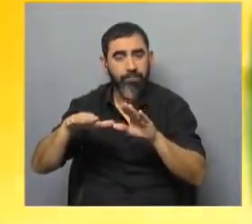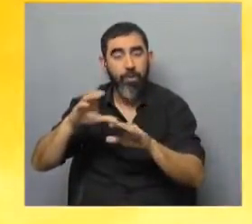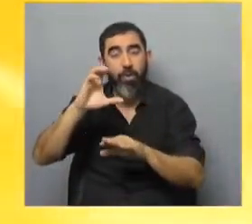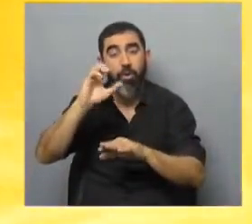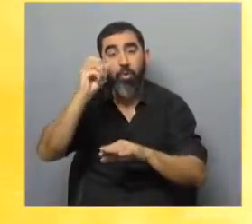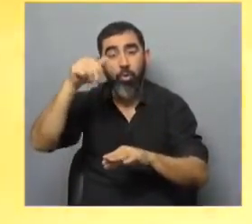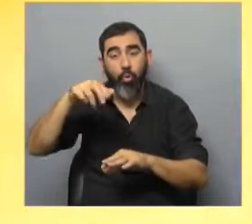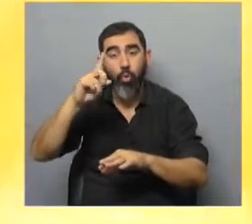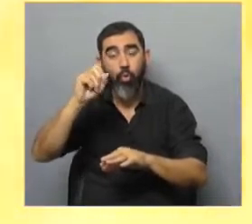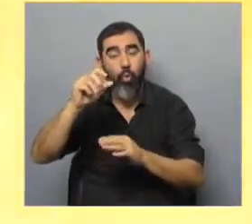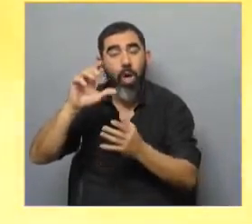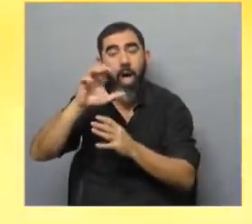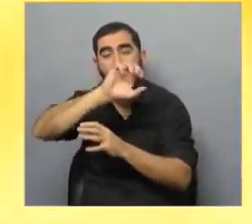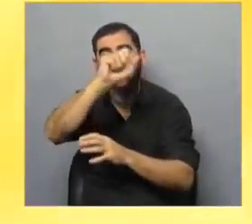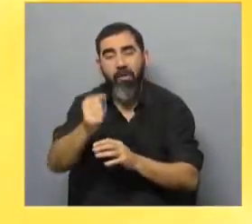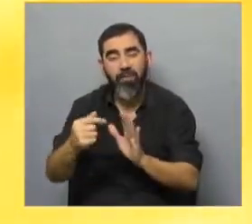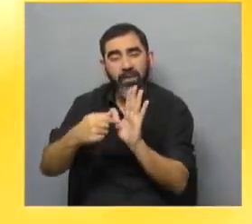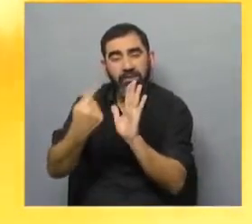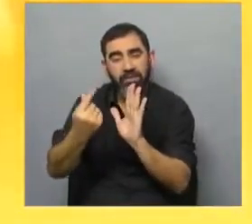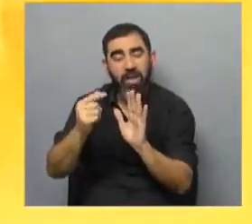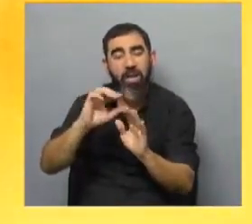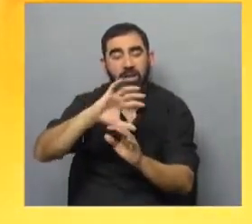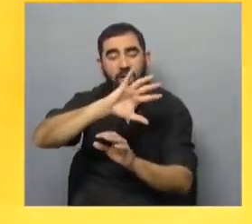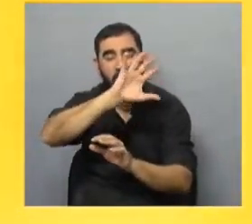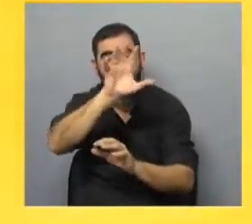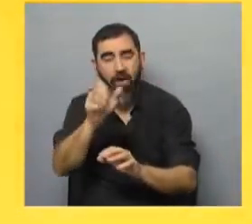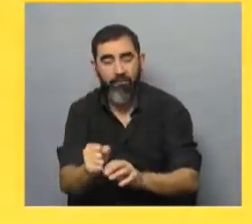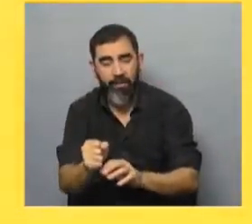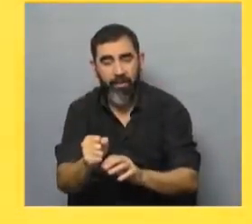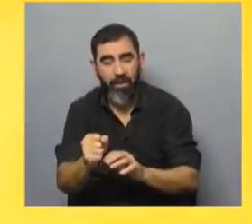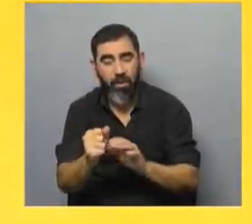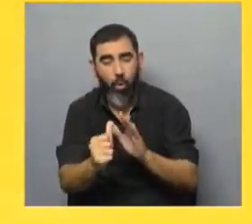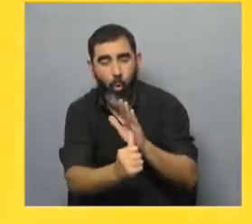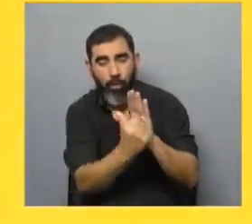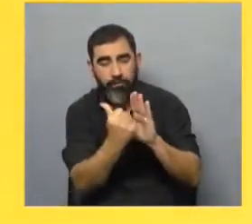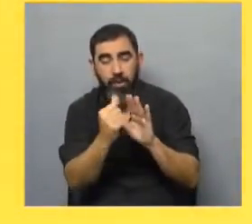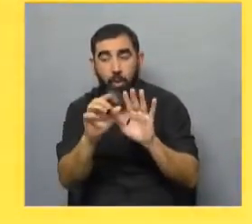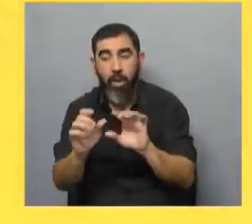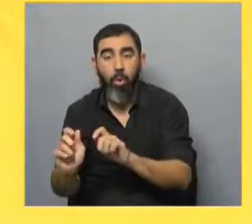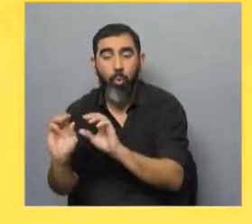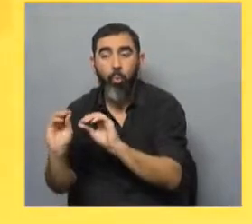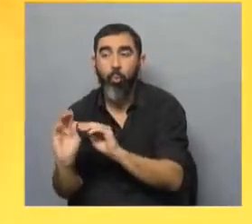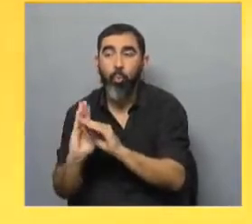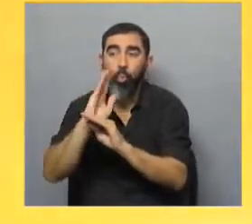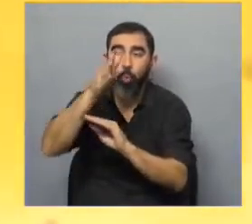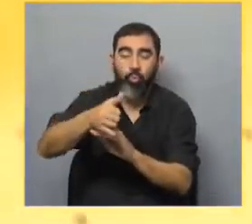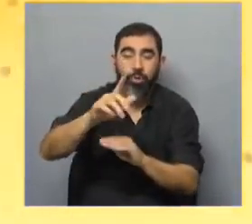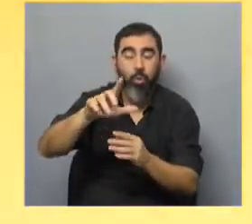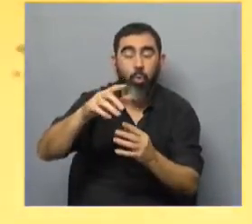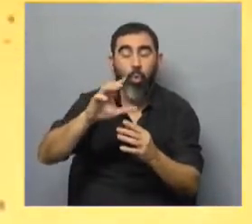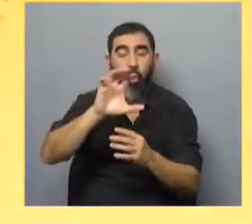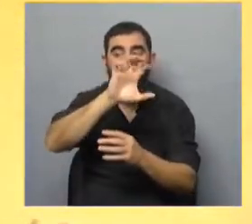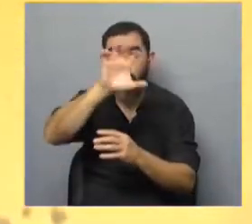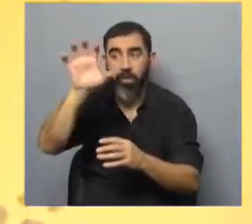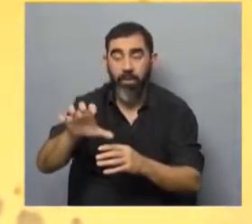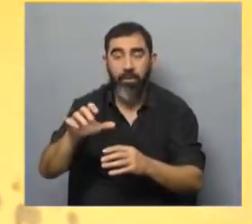Congo, de África Central y después en África Occidental. Ahora saltó a otros continentes, europeo, americano,